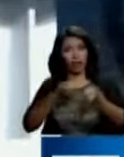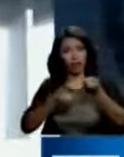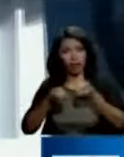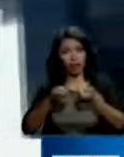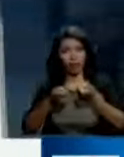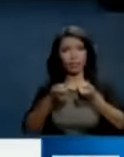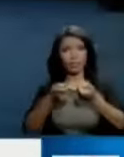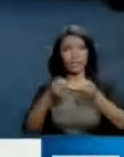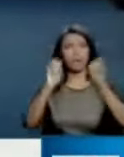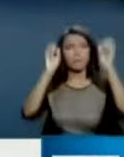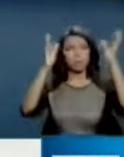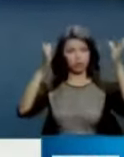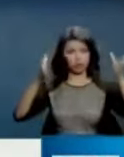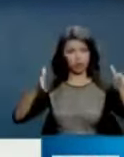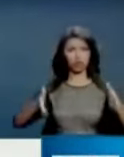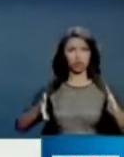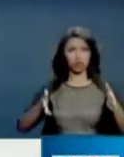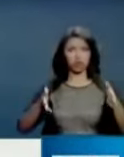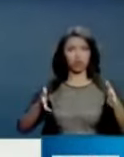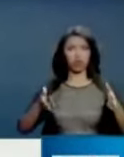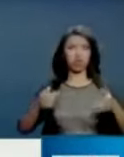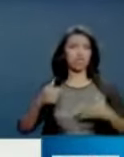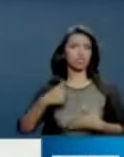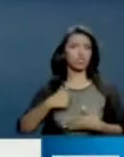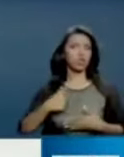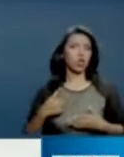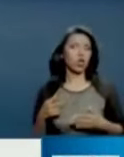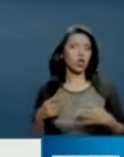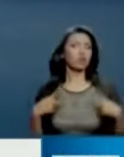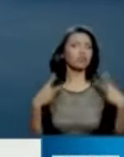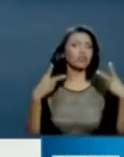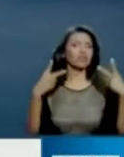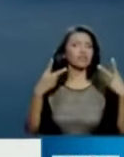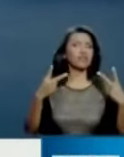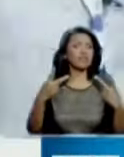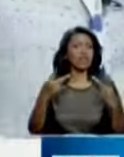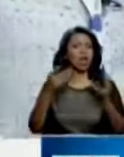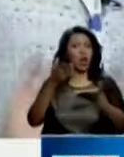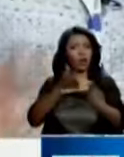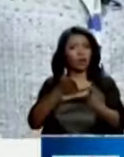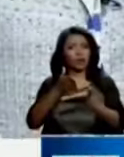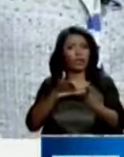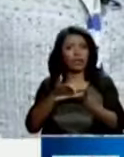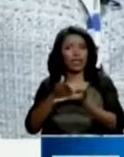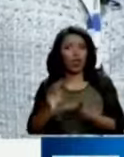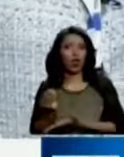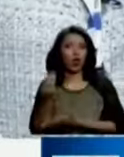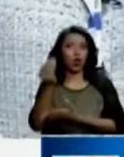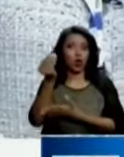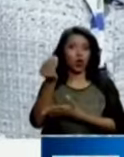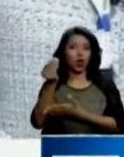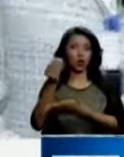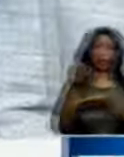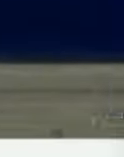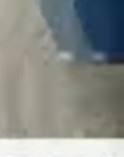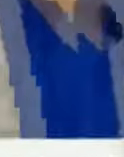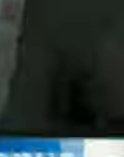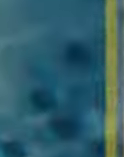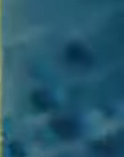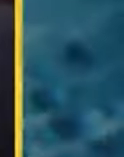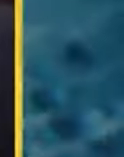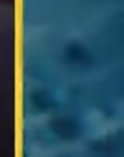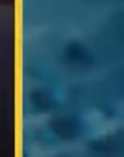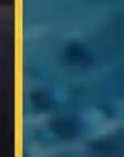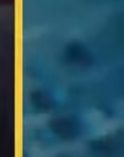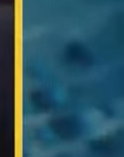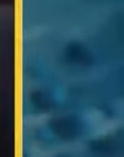marco de la contienda electoral que estamos llevando adelante. Saúl, muchas gracias por este